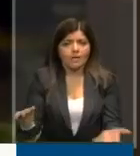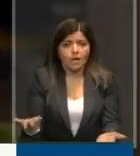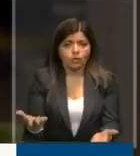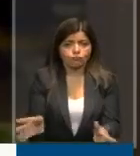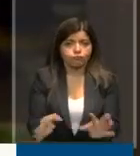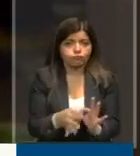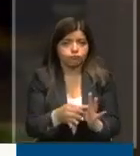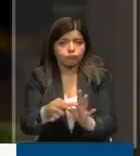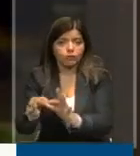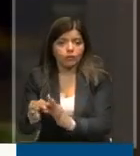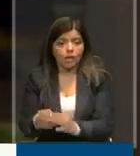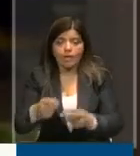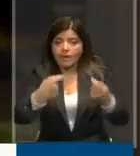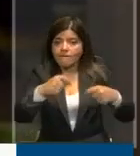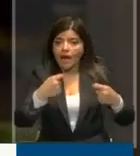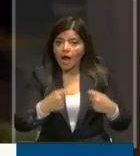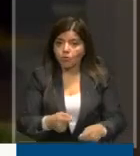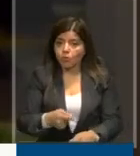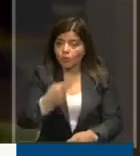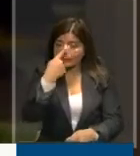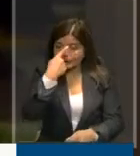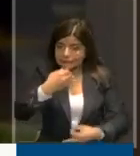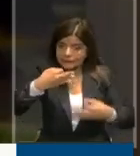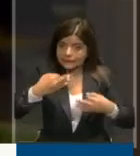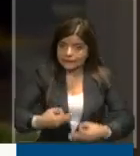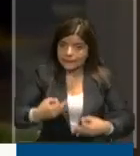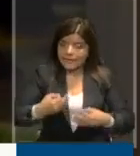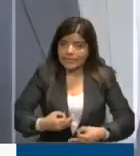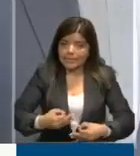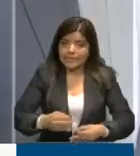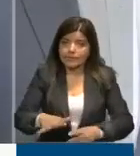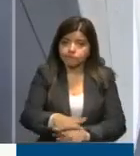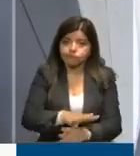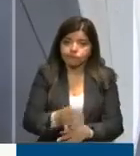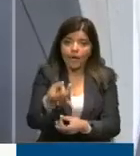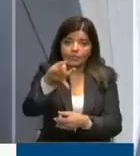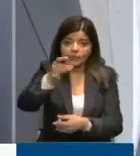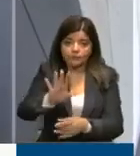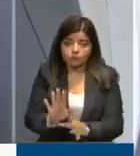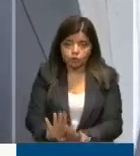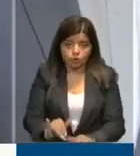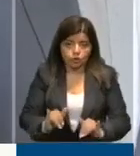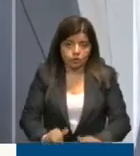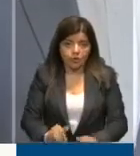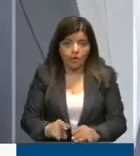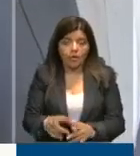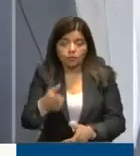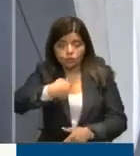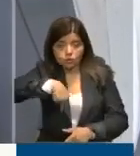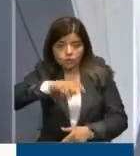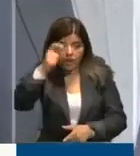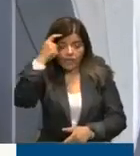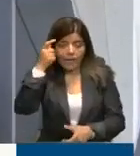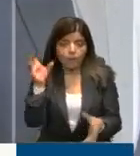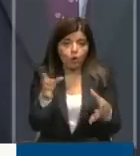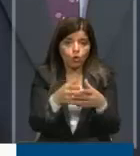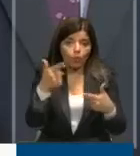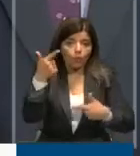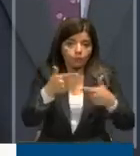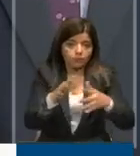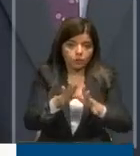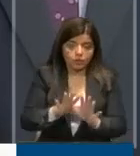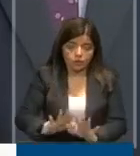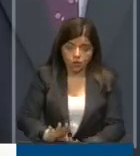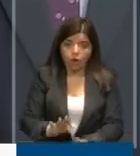evalúe seriamente la posibilidad de tener un estado de excepción en la región metropolitana. Creemos, este grupo de parlamentarios, que necesitamos un estado de excepción. Que